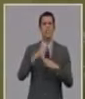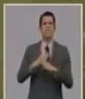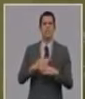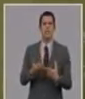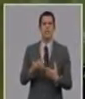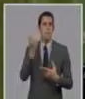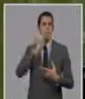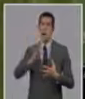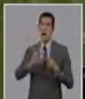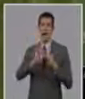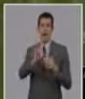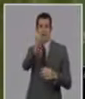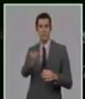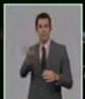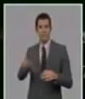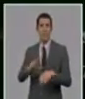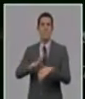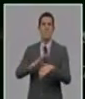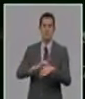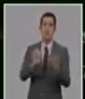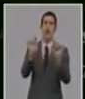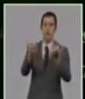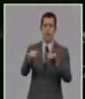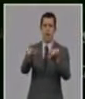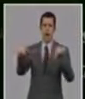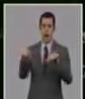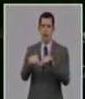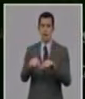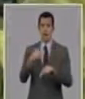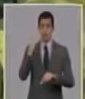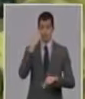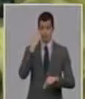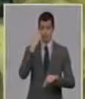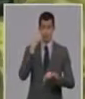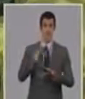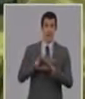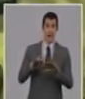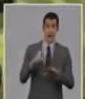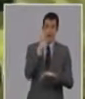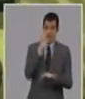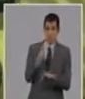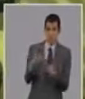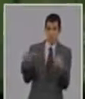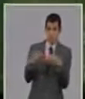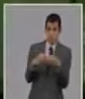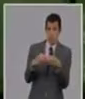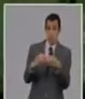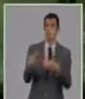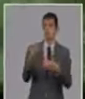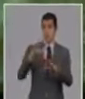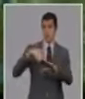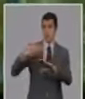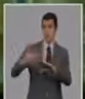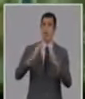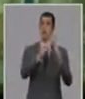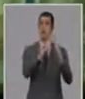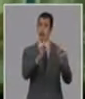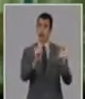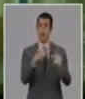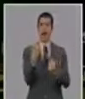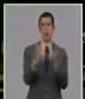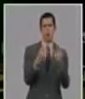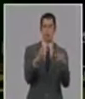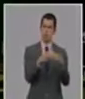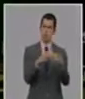se demostró que incluso 3 meses después del alta persistían un grupo de manifestaciones, entre